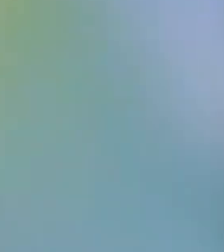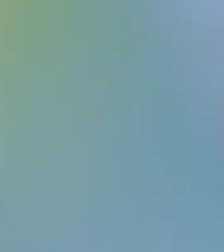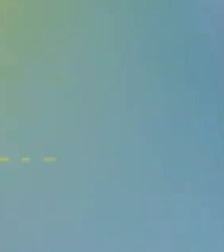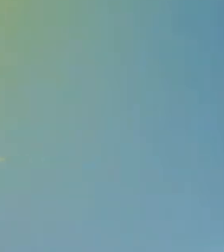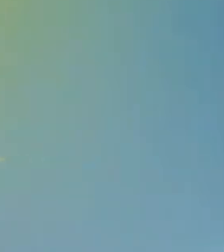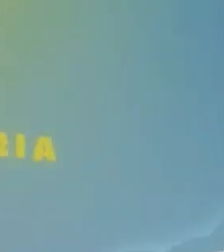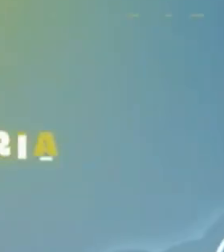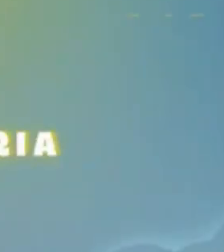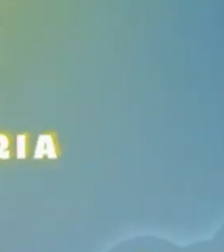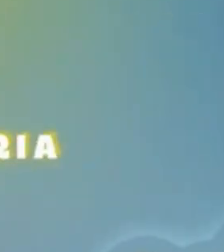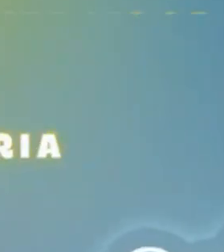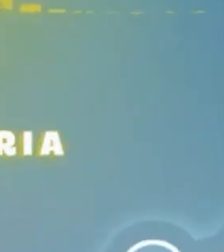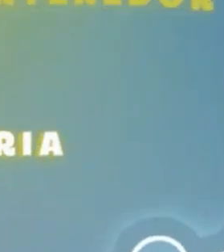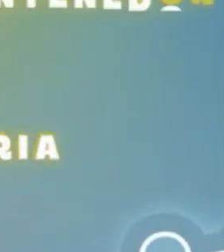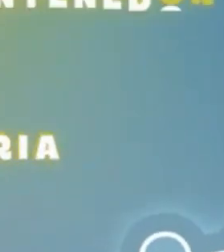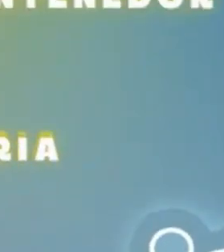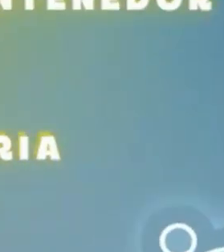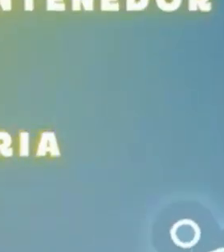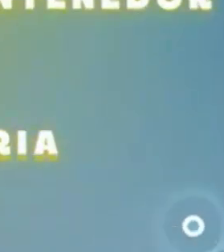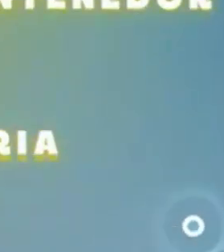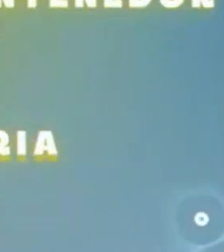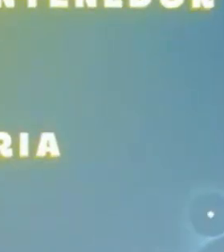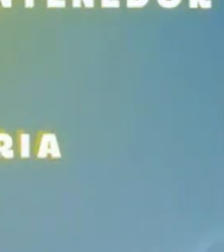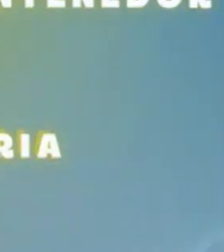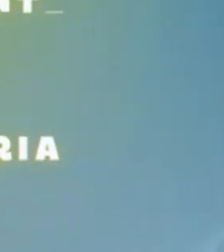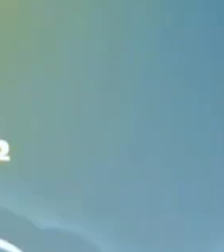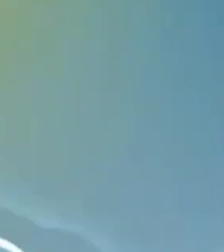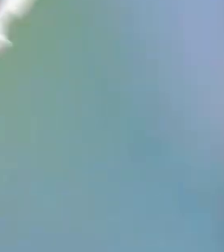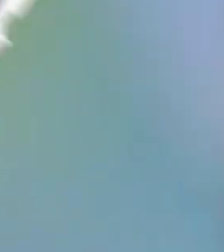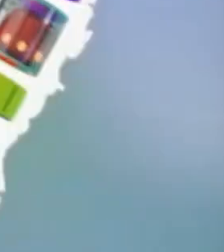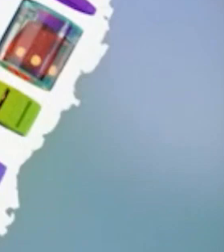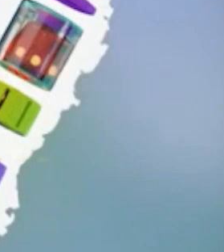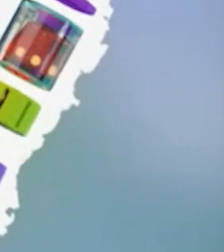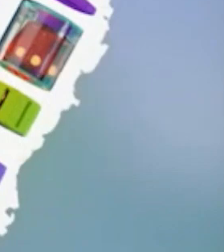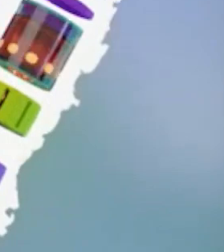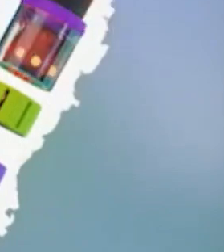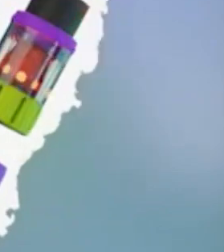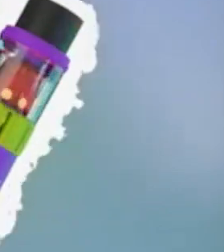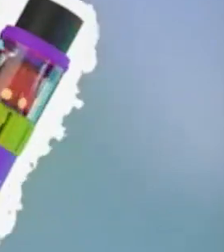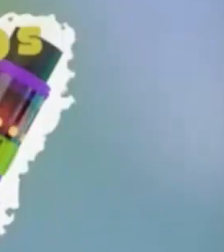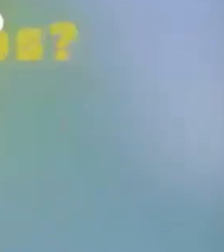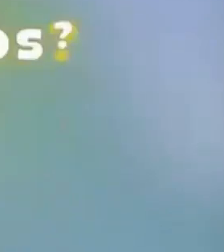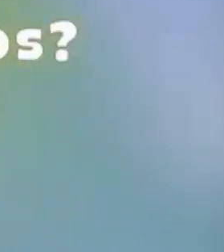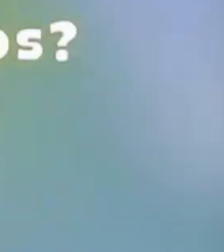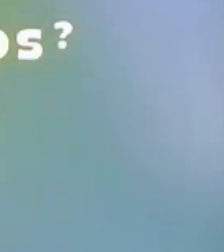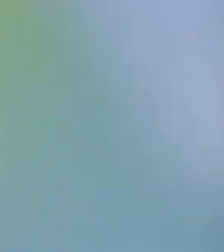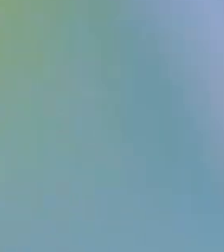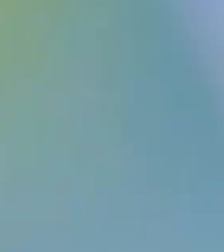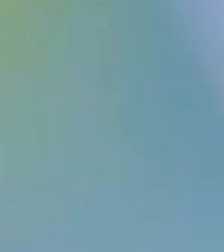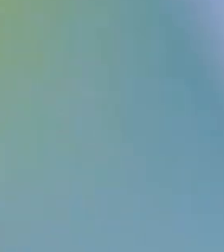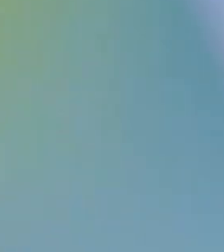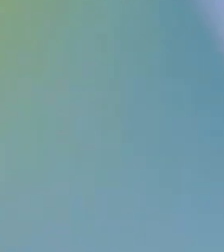Desarmamos, estudiamos y analizamos a los vapeadores. ¿Quieres saber qué fue lo que encontramos?